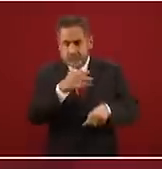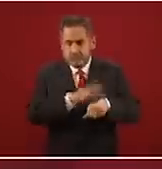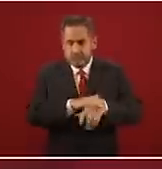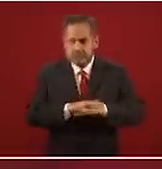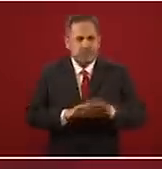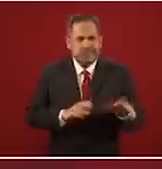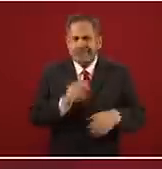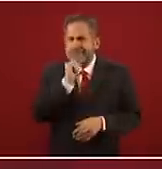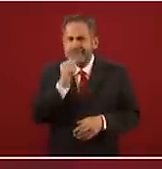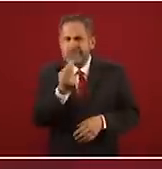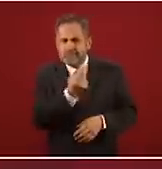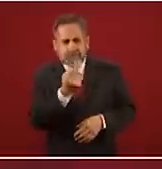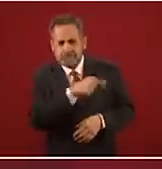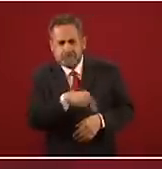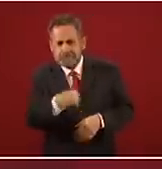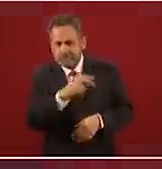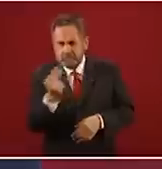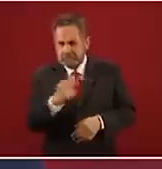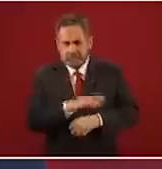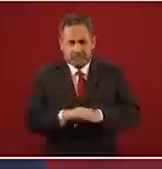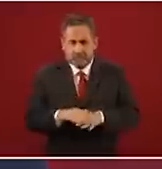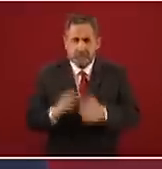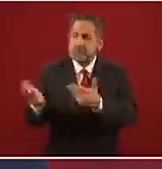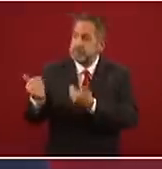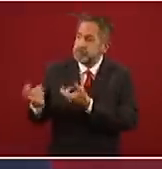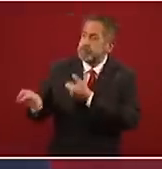hace falta afiliar.